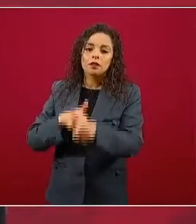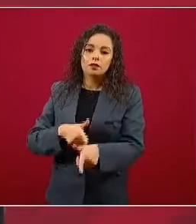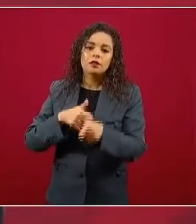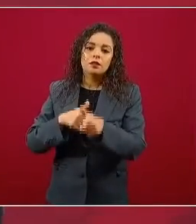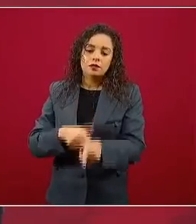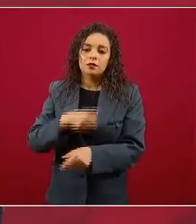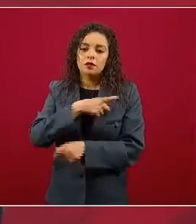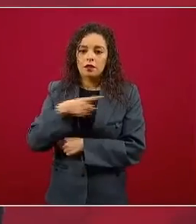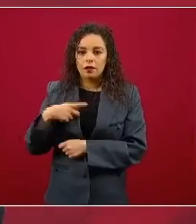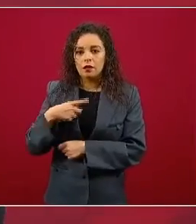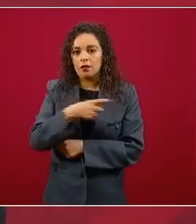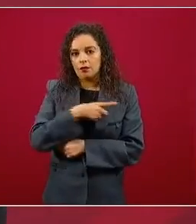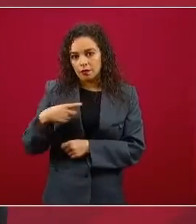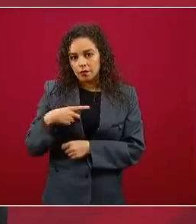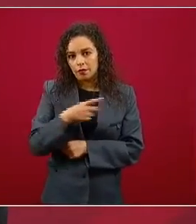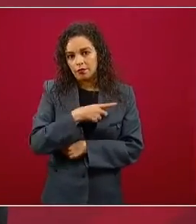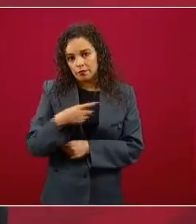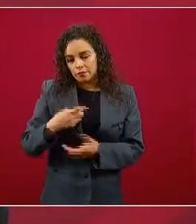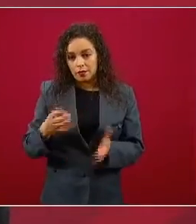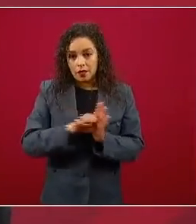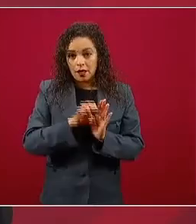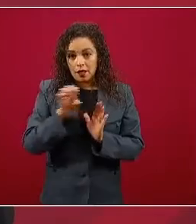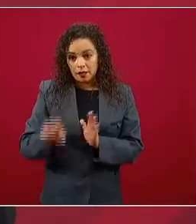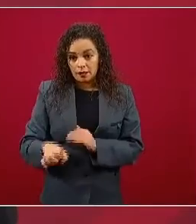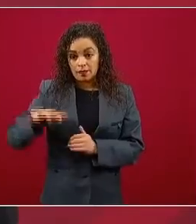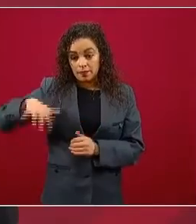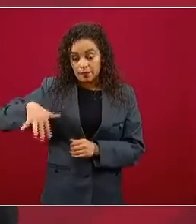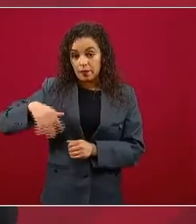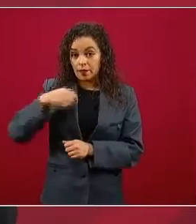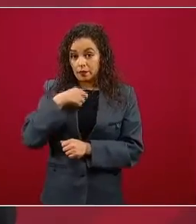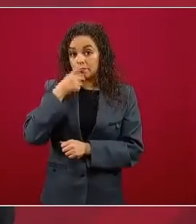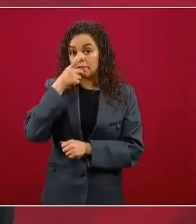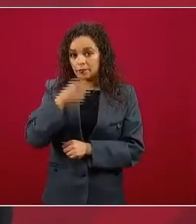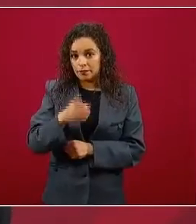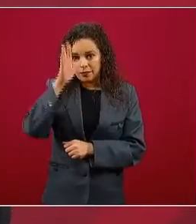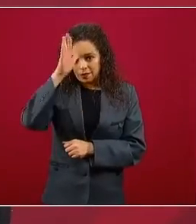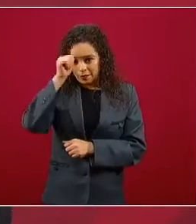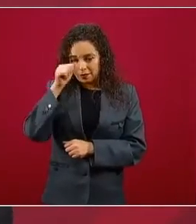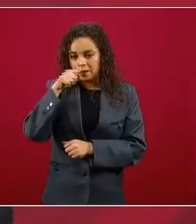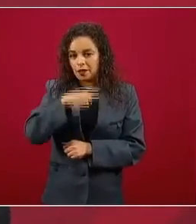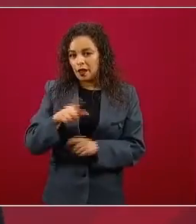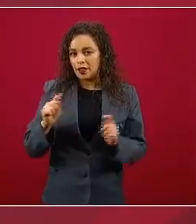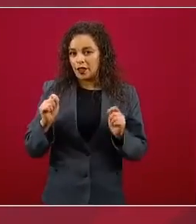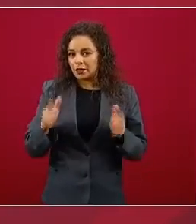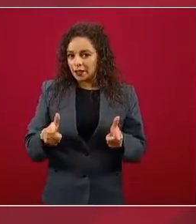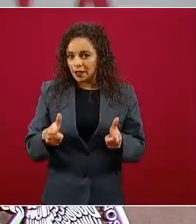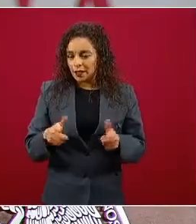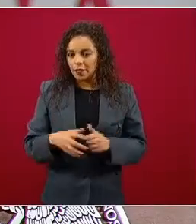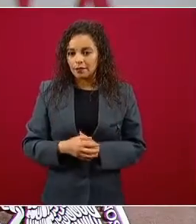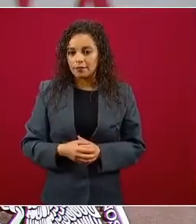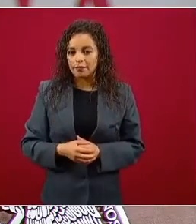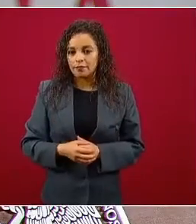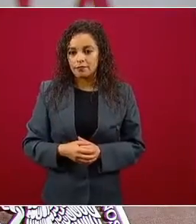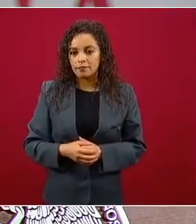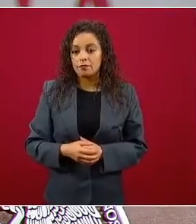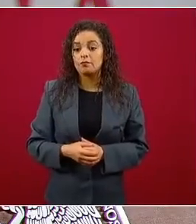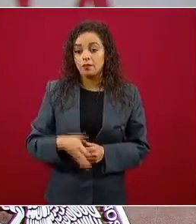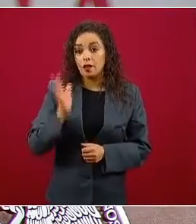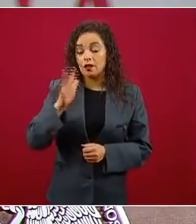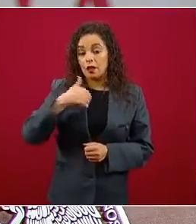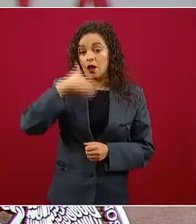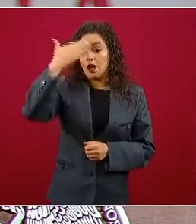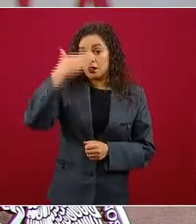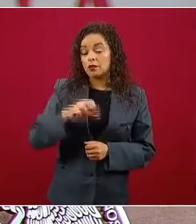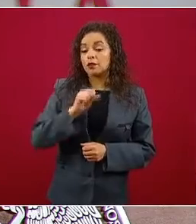lo mencioné, es el caso de Tlaxcala. Y ya supe que sí fue Antonio Álvarez